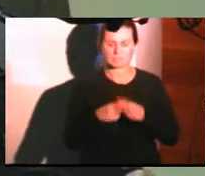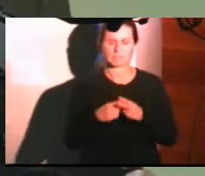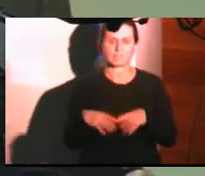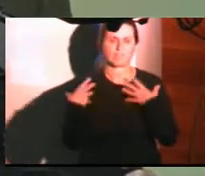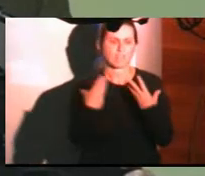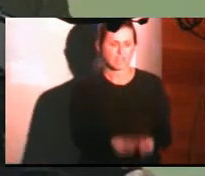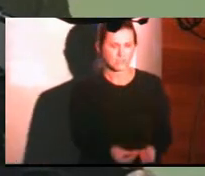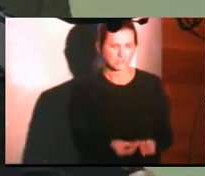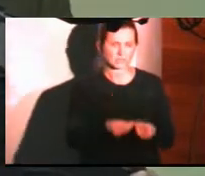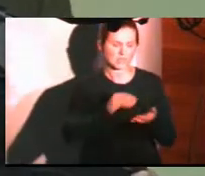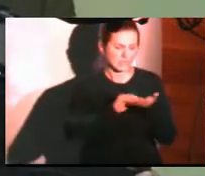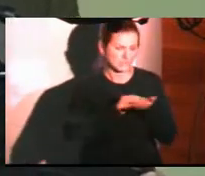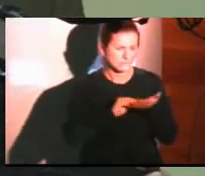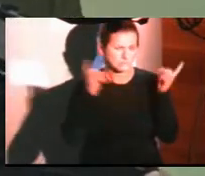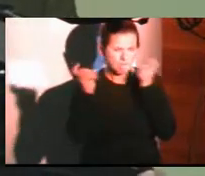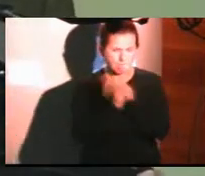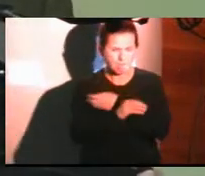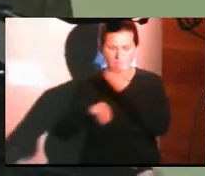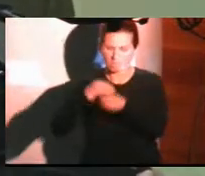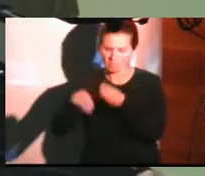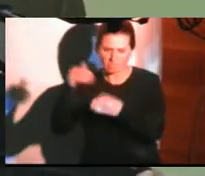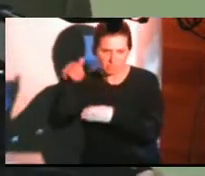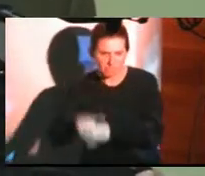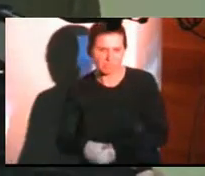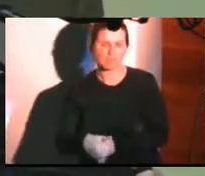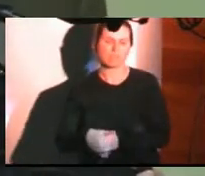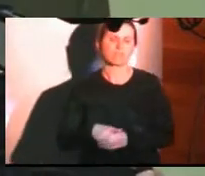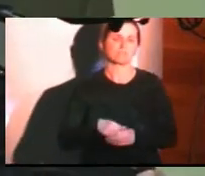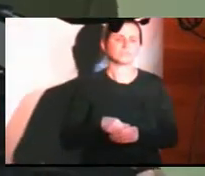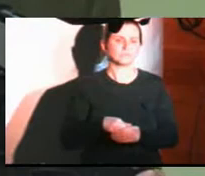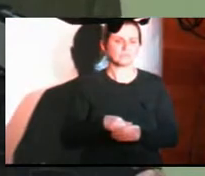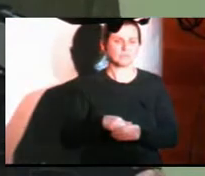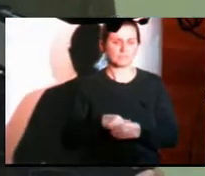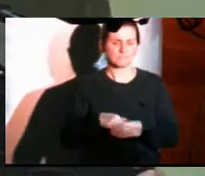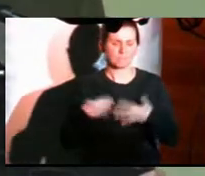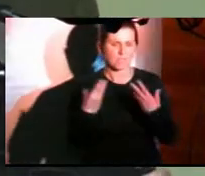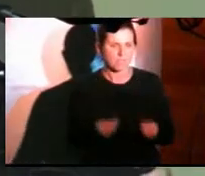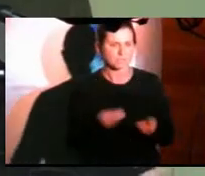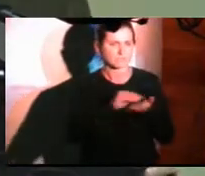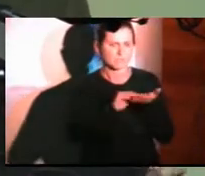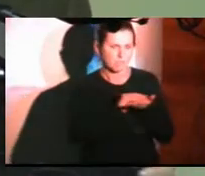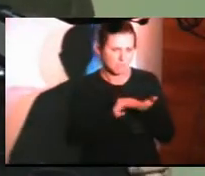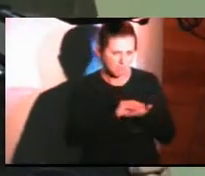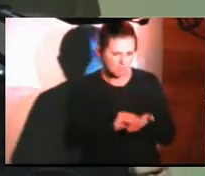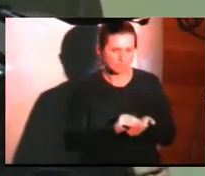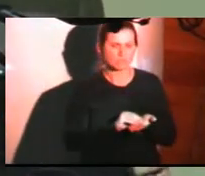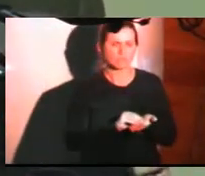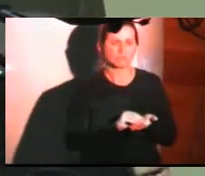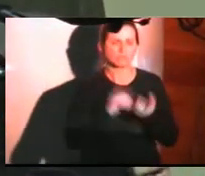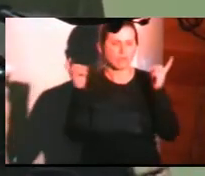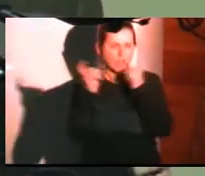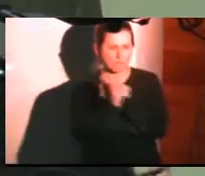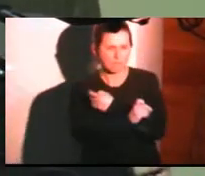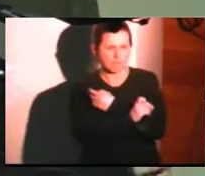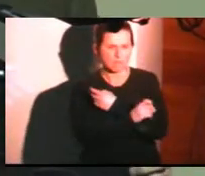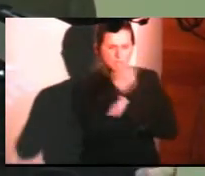y de los estudios a distancia, y lo mismo podemos hacer desde Villa La Angostura para una región, como San Martín de los Andes, Zapala, Cutralcó.